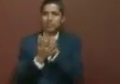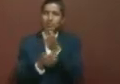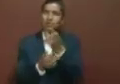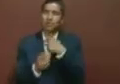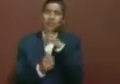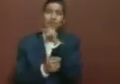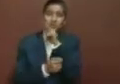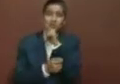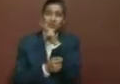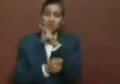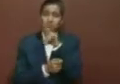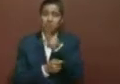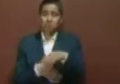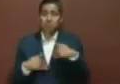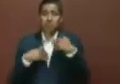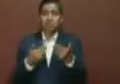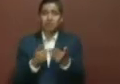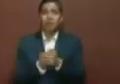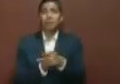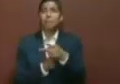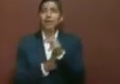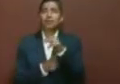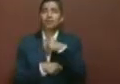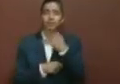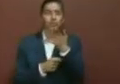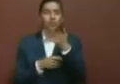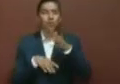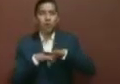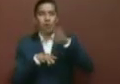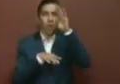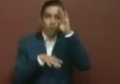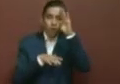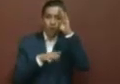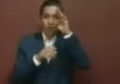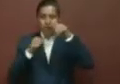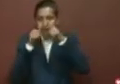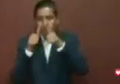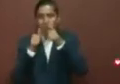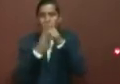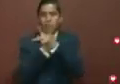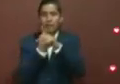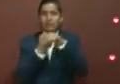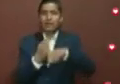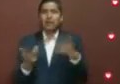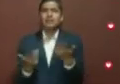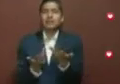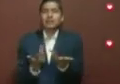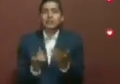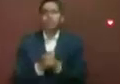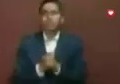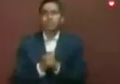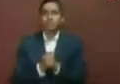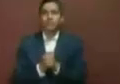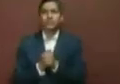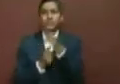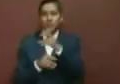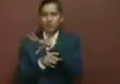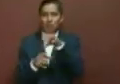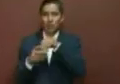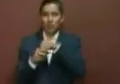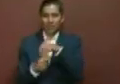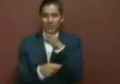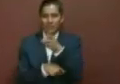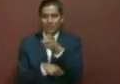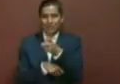evidentemente preocupado, pero también ocupado para ver como país qué vamos a hacer ahora. Todos estos